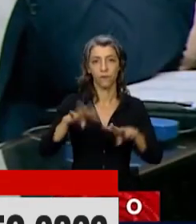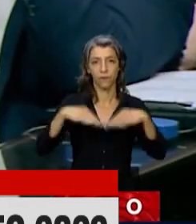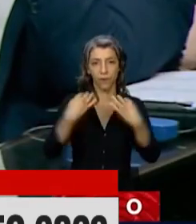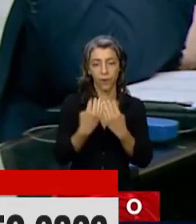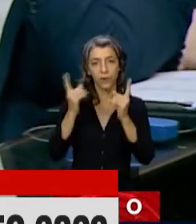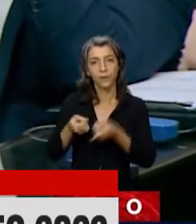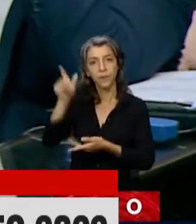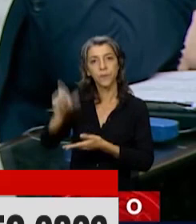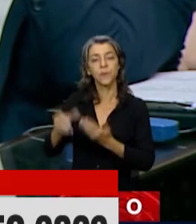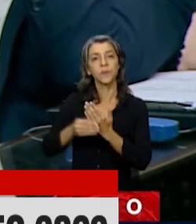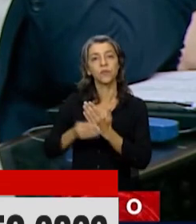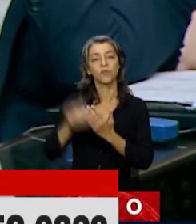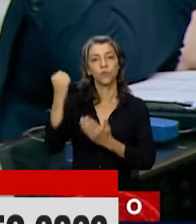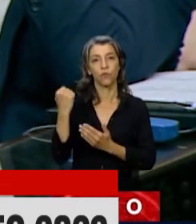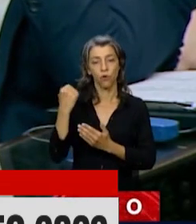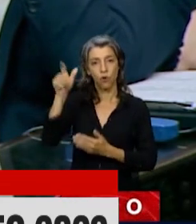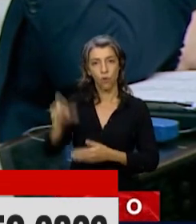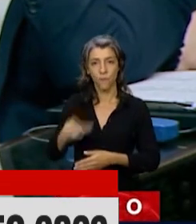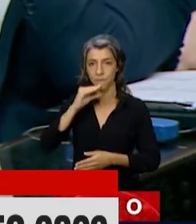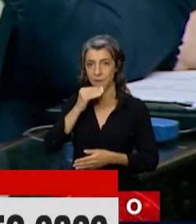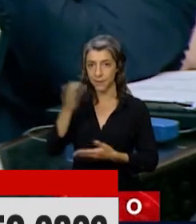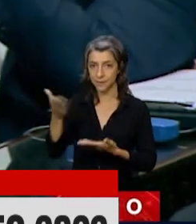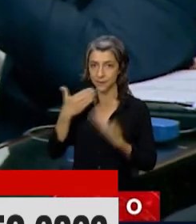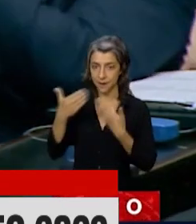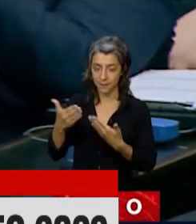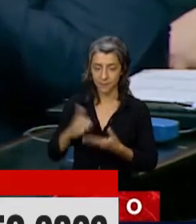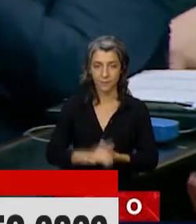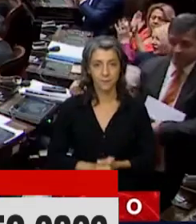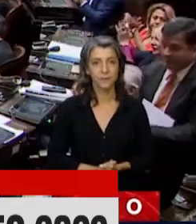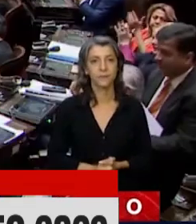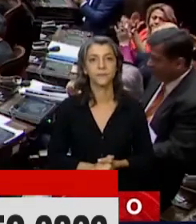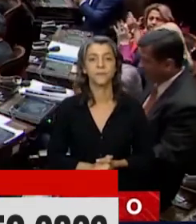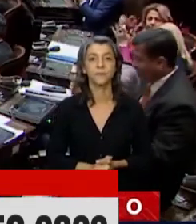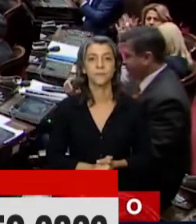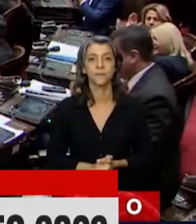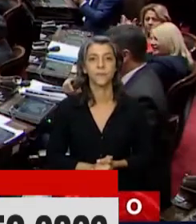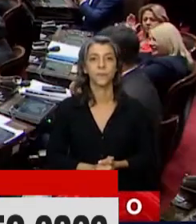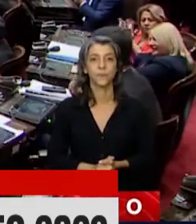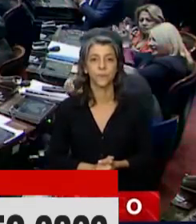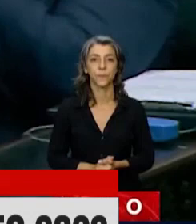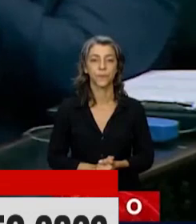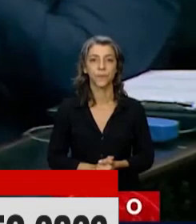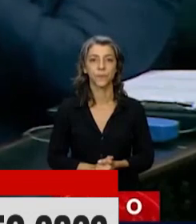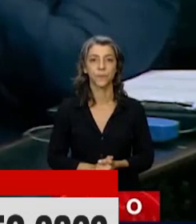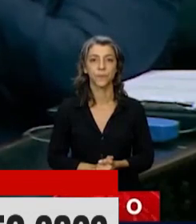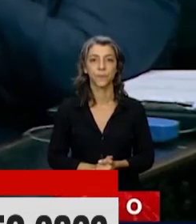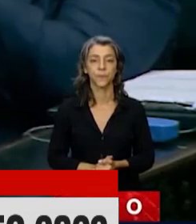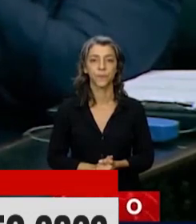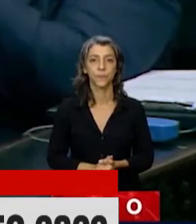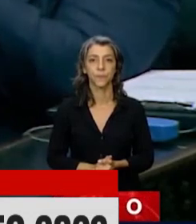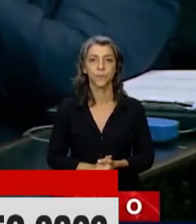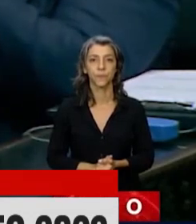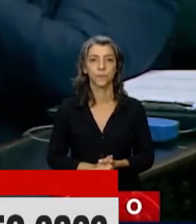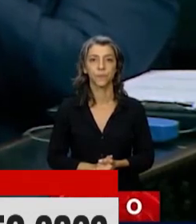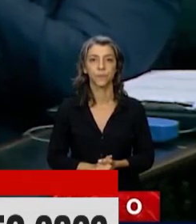jueces, sino que están defendiendo un privilegio, que es no pagar algo que el resto sí paga. Otra cuestión que tuvo que dejar de